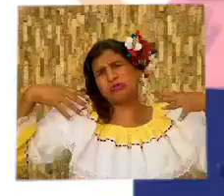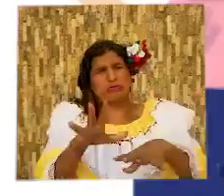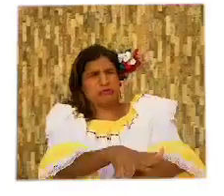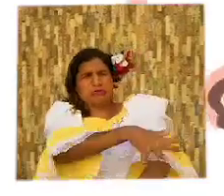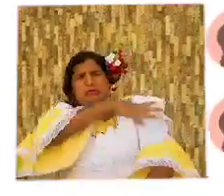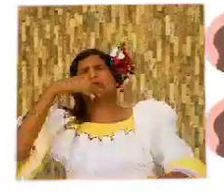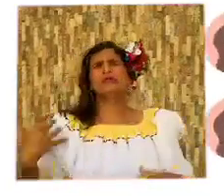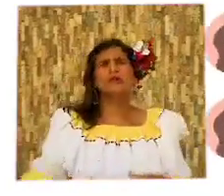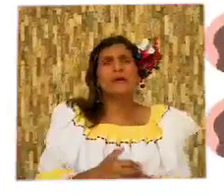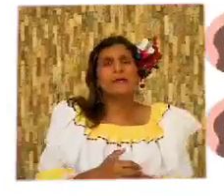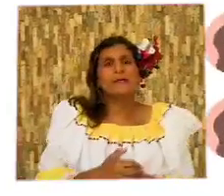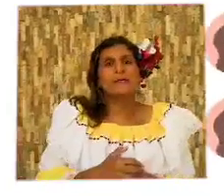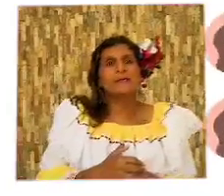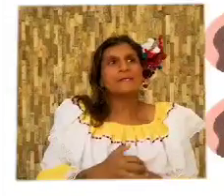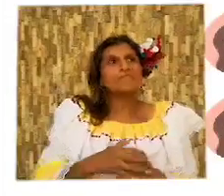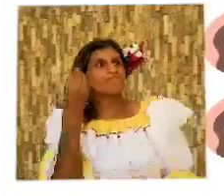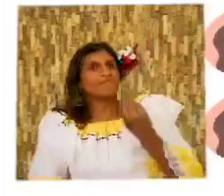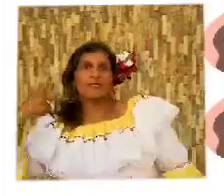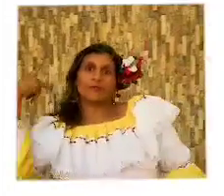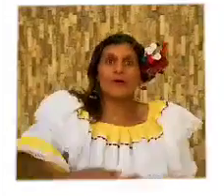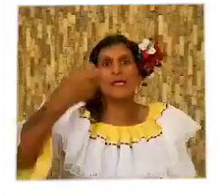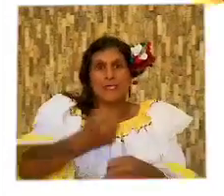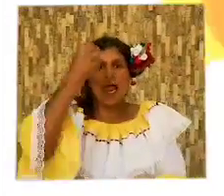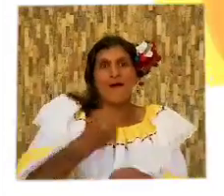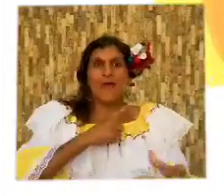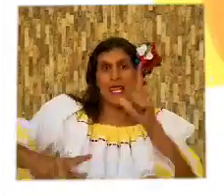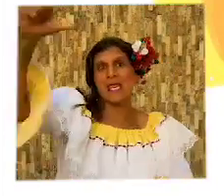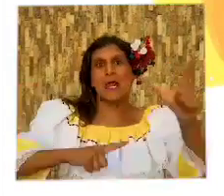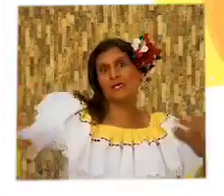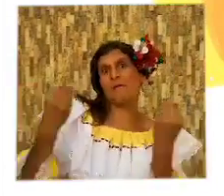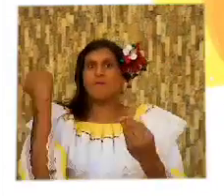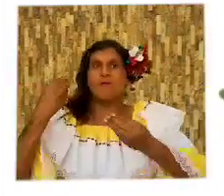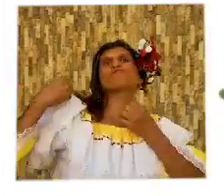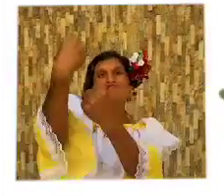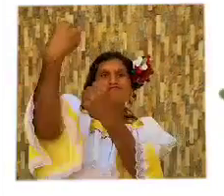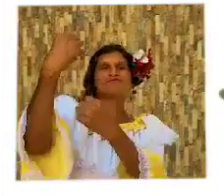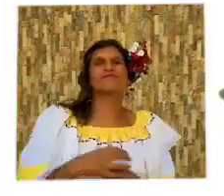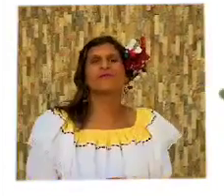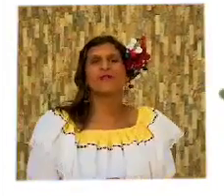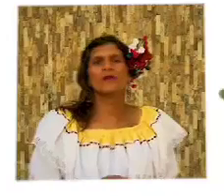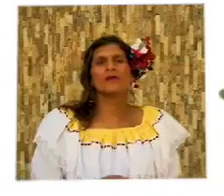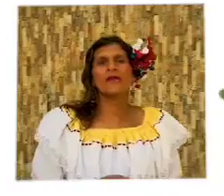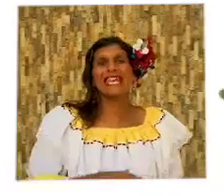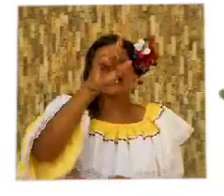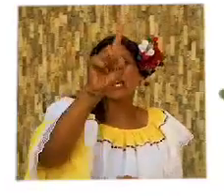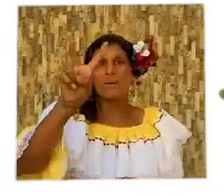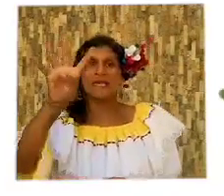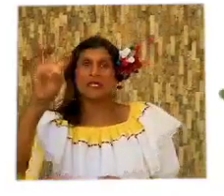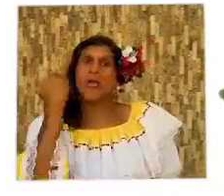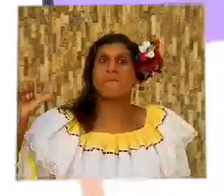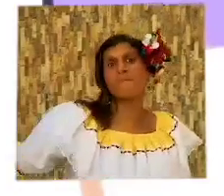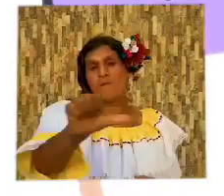mundo entero. Como 129 mujeres murieron en un incendio en una fábrica en Nueva York, luego de que